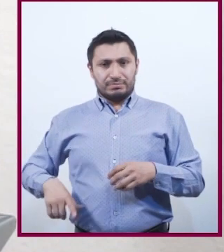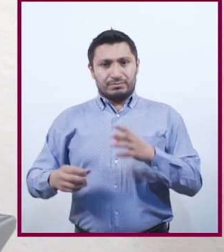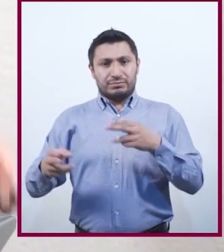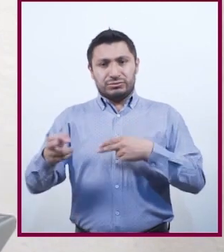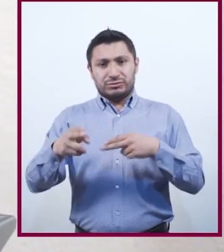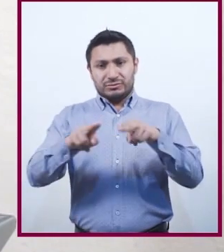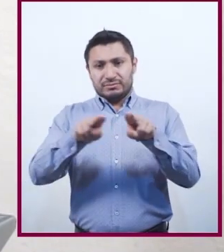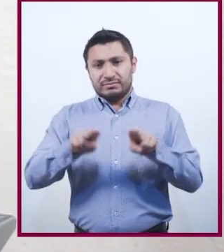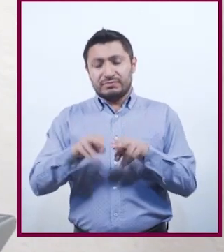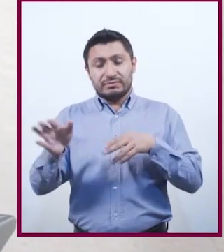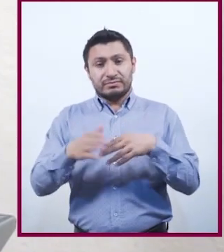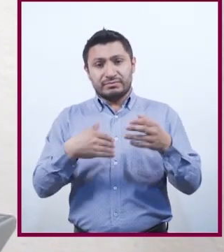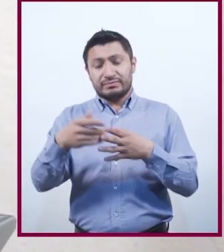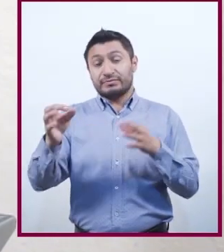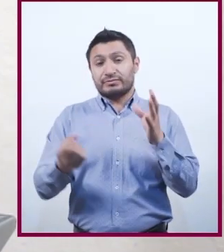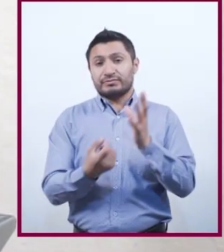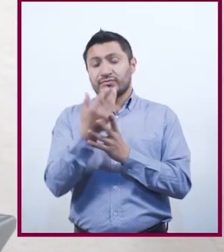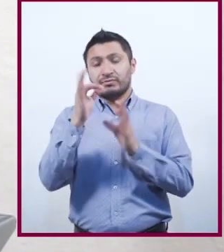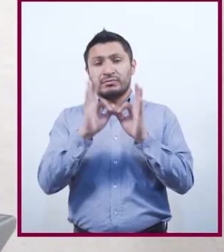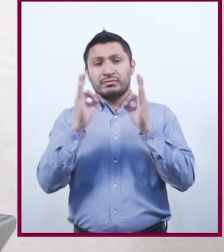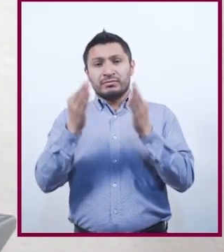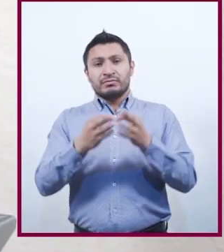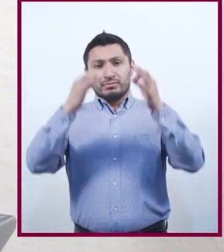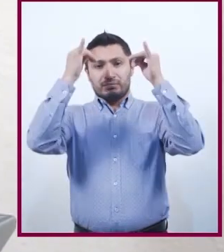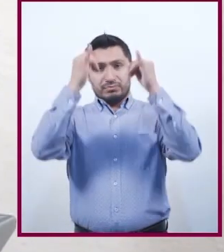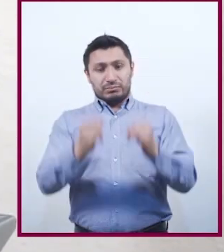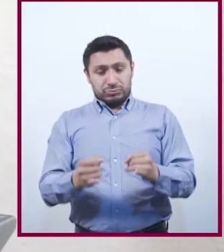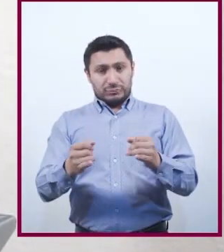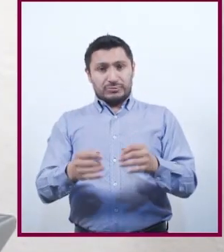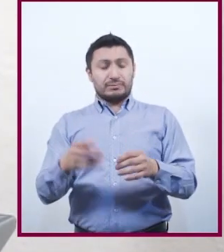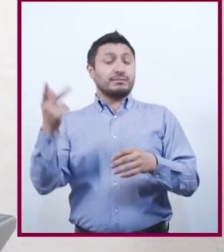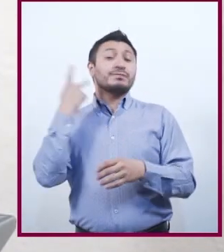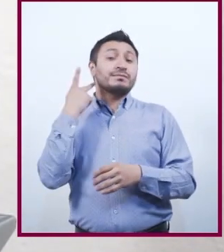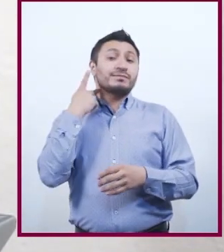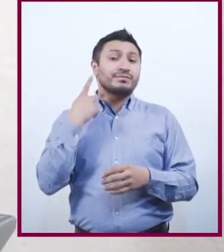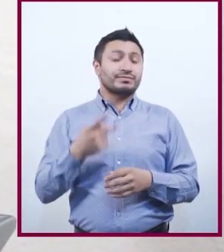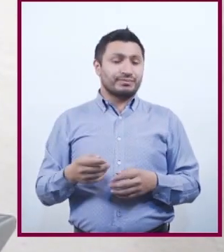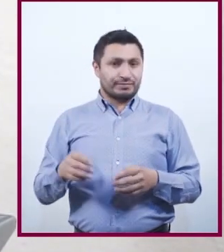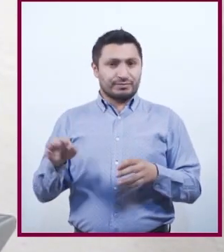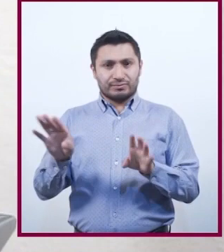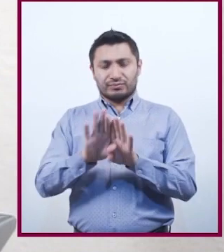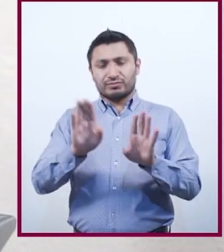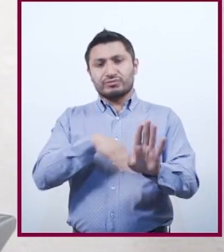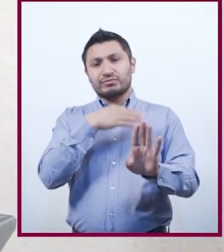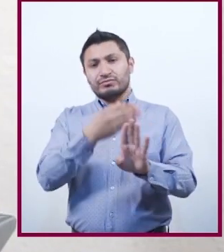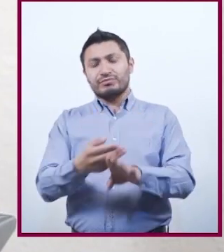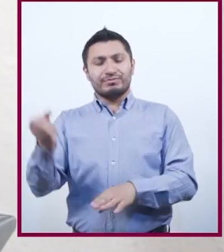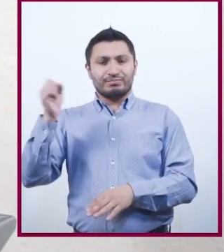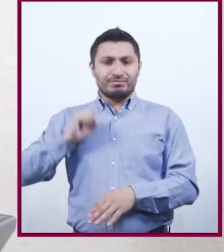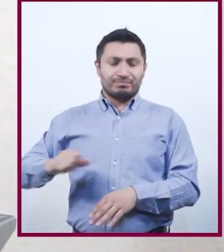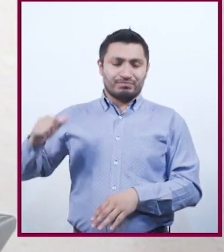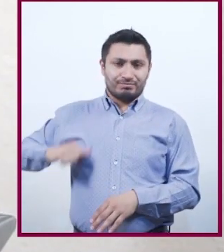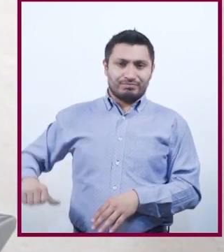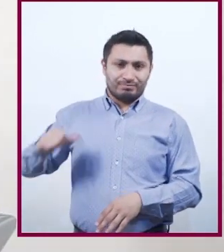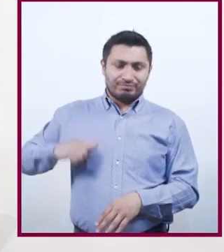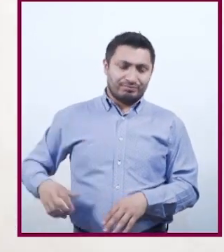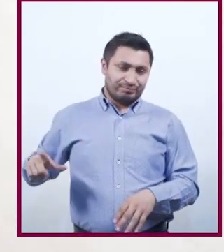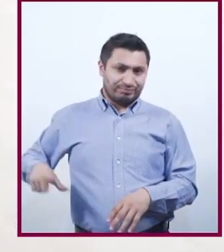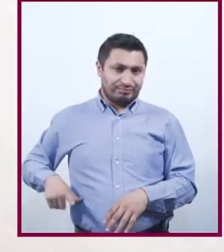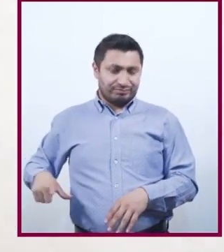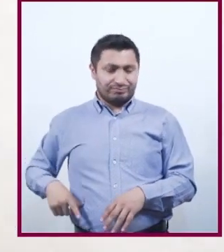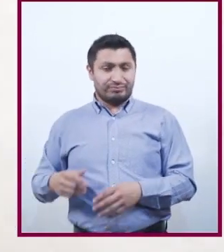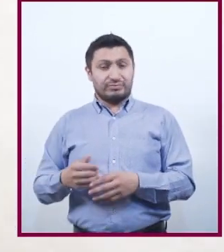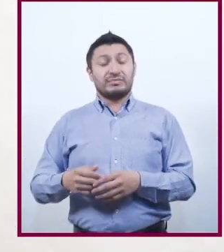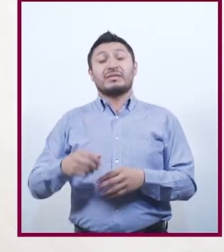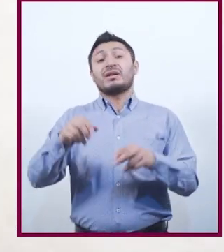Moderno, es decir, una nueva forma de entidad e identidad política, que se contrapone a los viejos estados monárquicos.